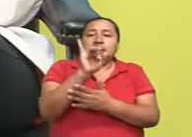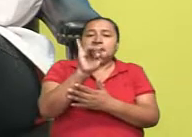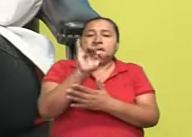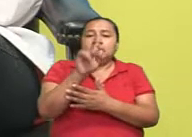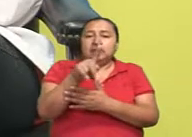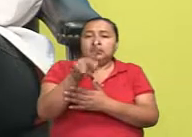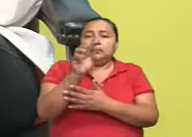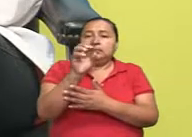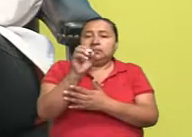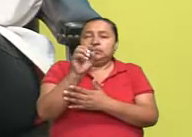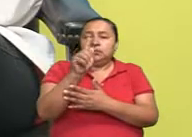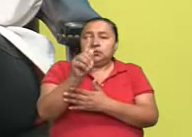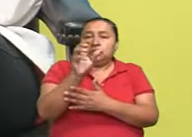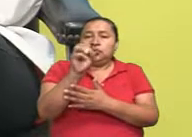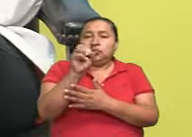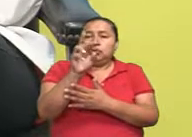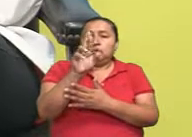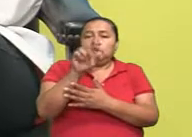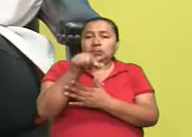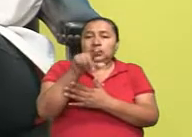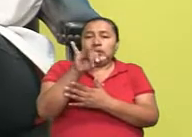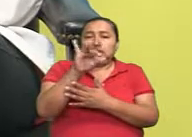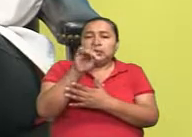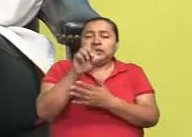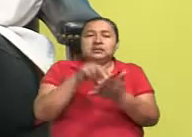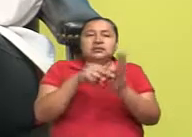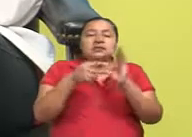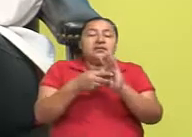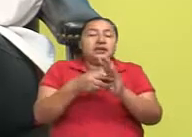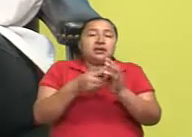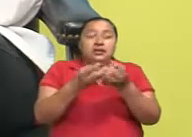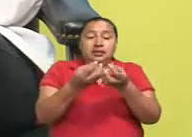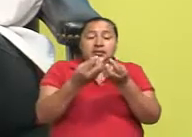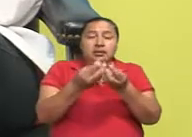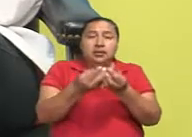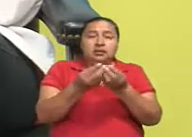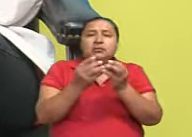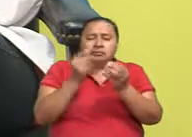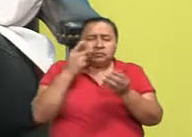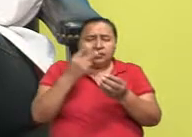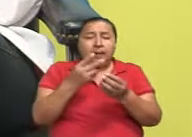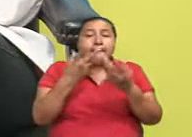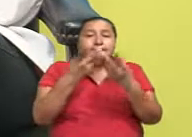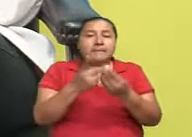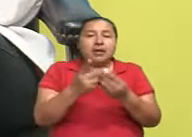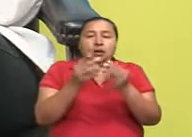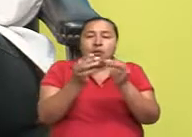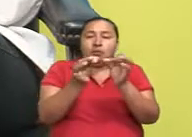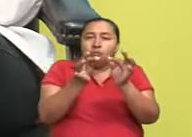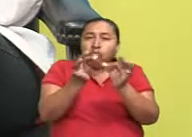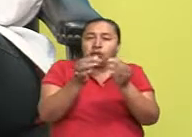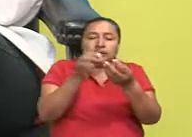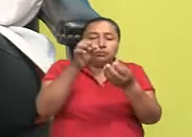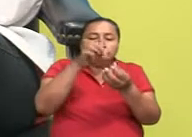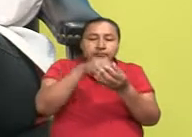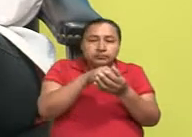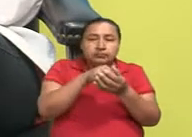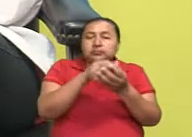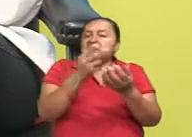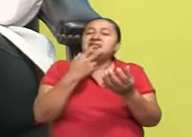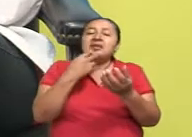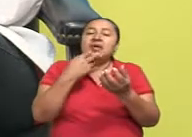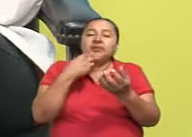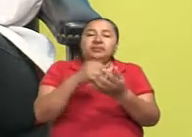malformación que se basa en el no descenso del testículo, ¿verdad? La palabra criptorquidia quiere decir criptos, escondido.